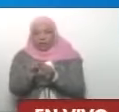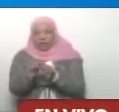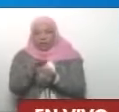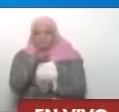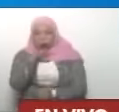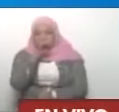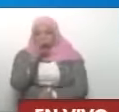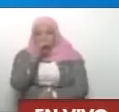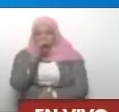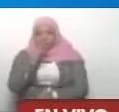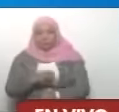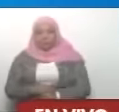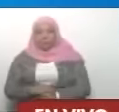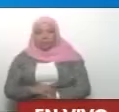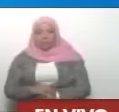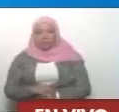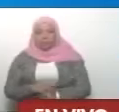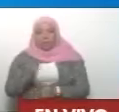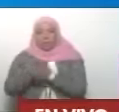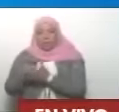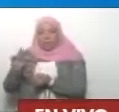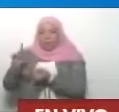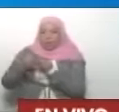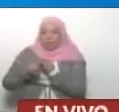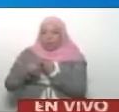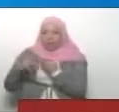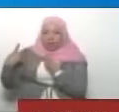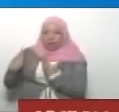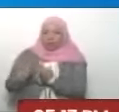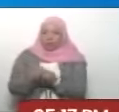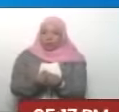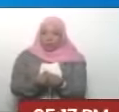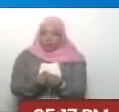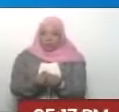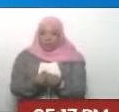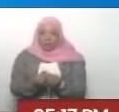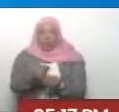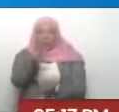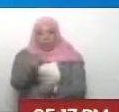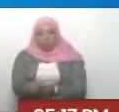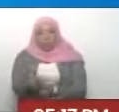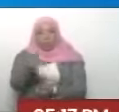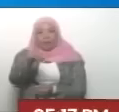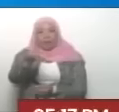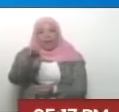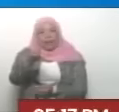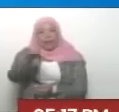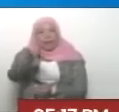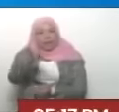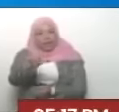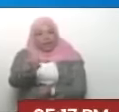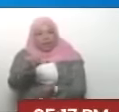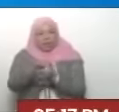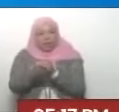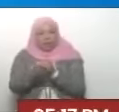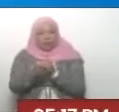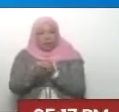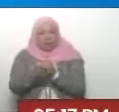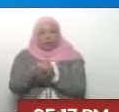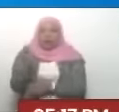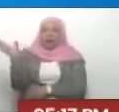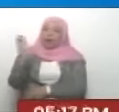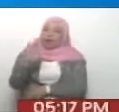Ahí veníamos con Cilia, con Gui, con Delis, por